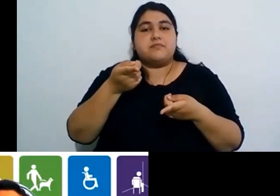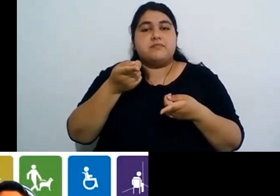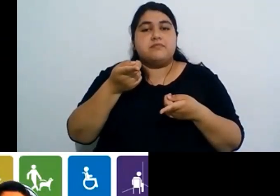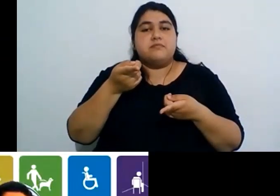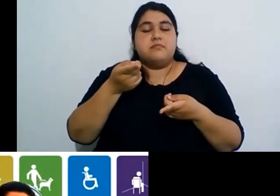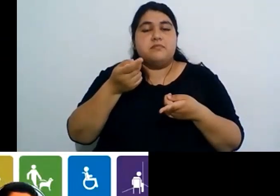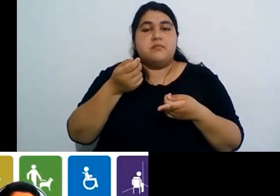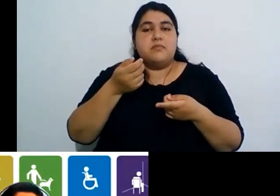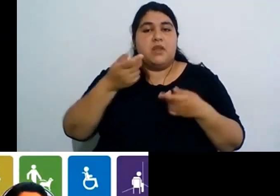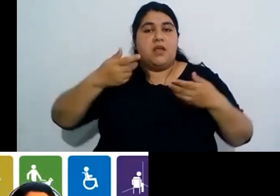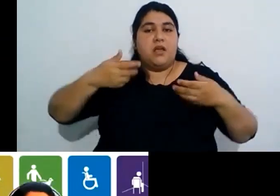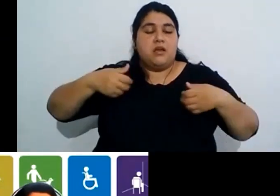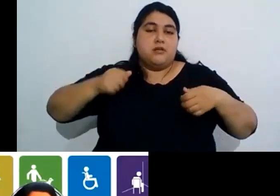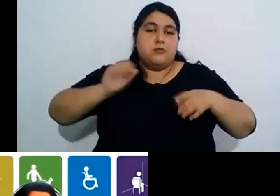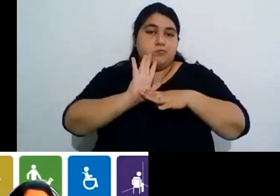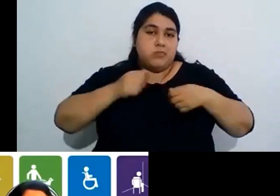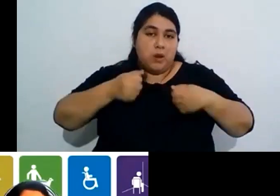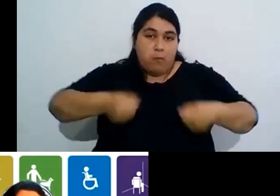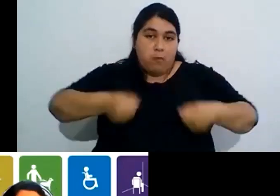muletas.